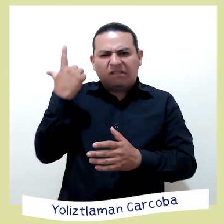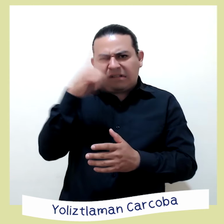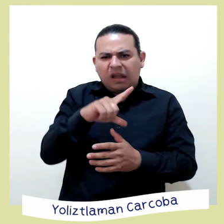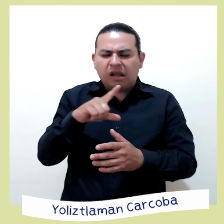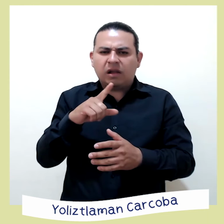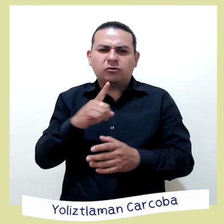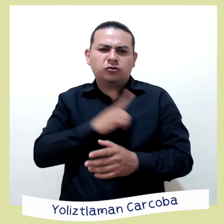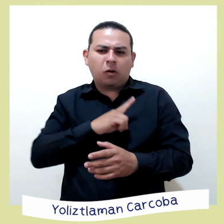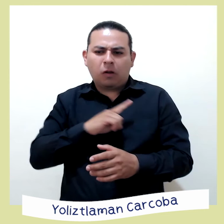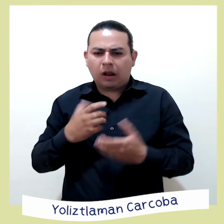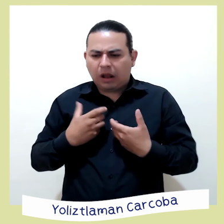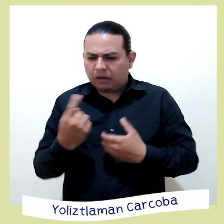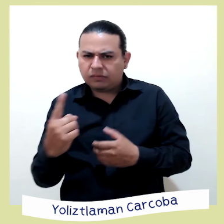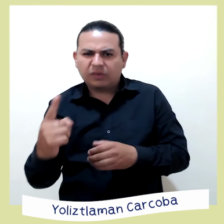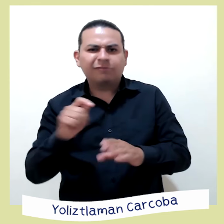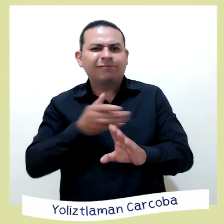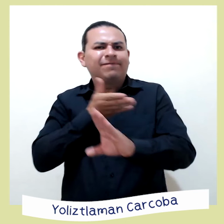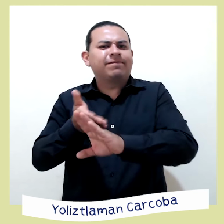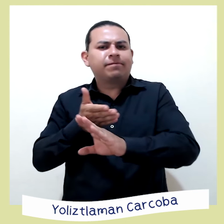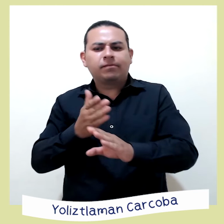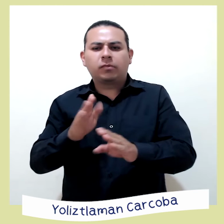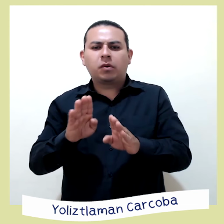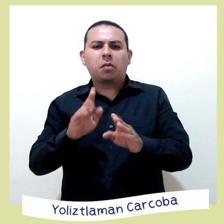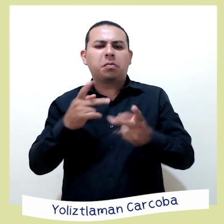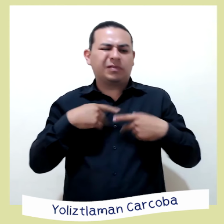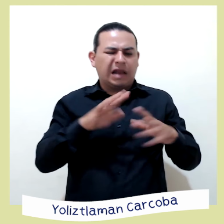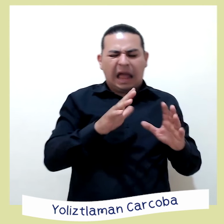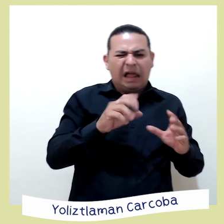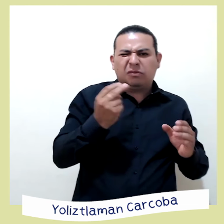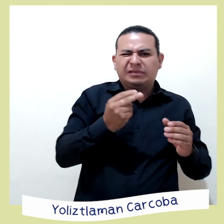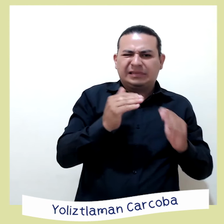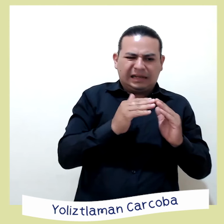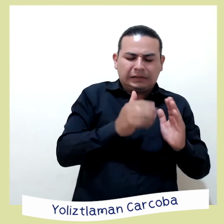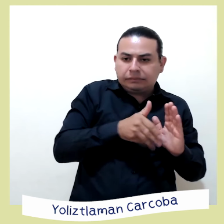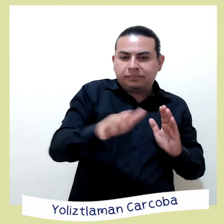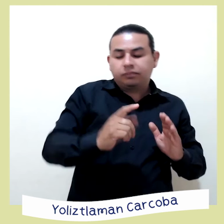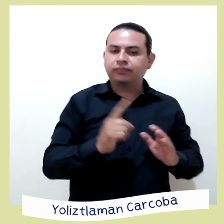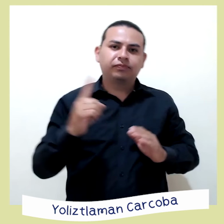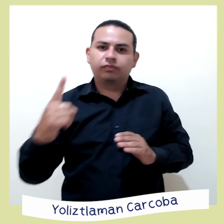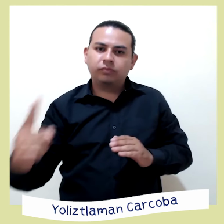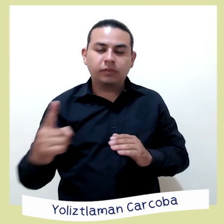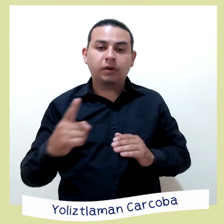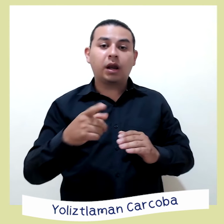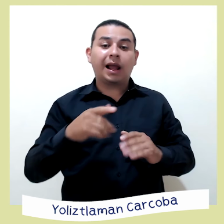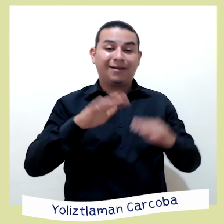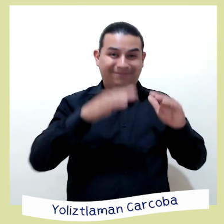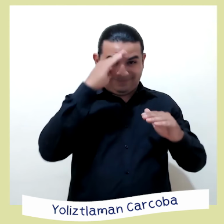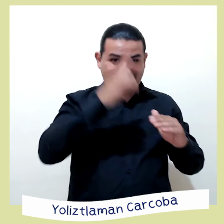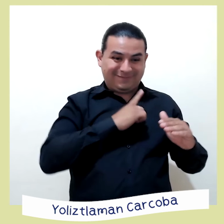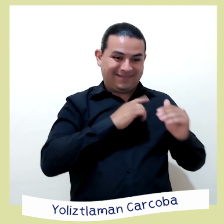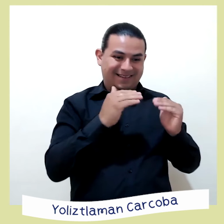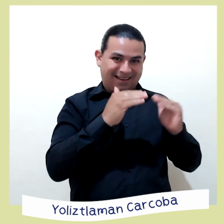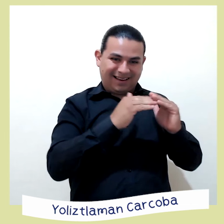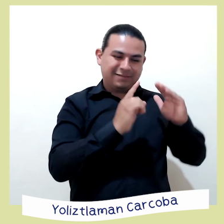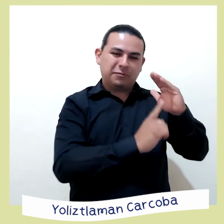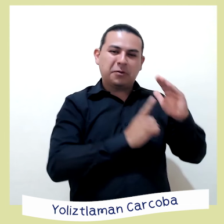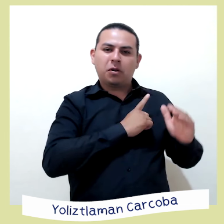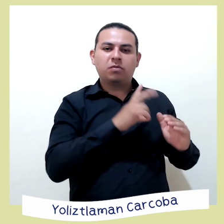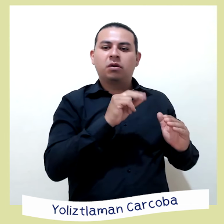bien, acaban muertas en la calle, acaban encerradas forzosamente con las limpiezas sociales de